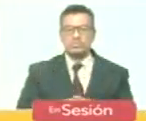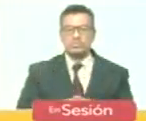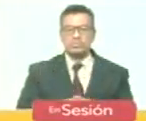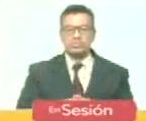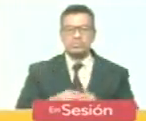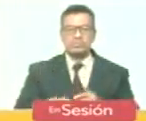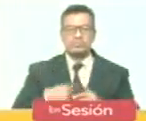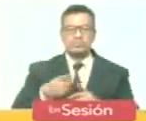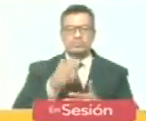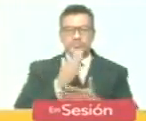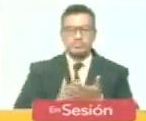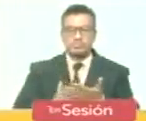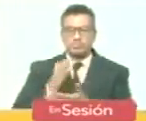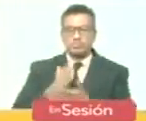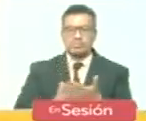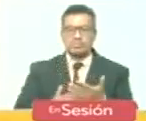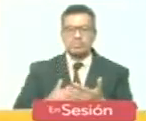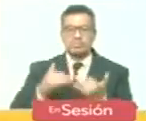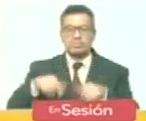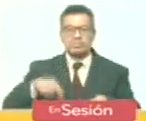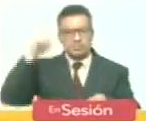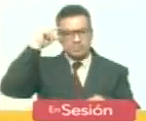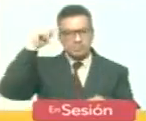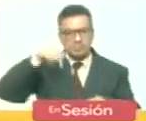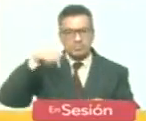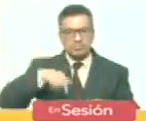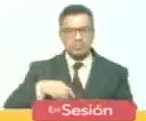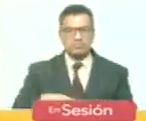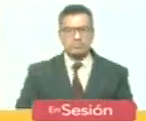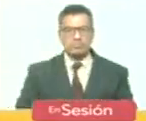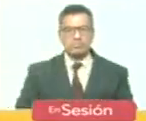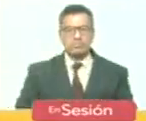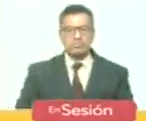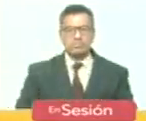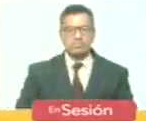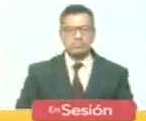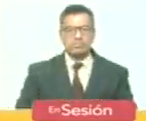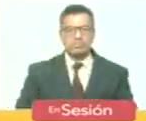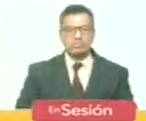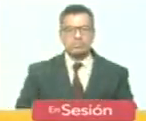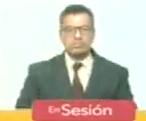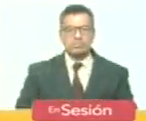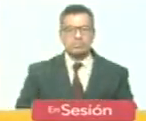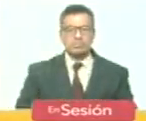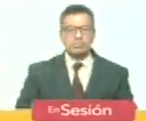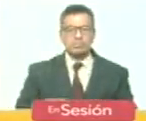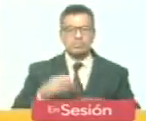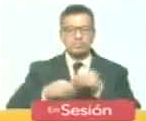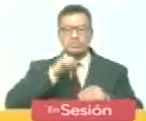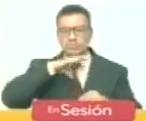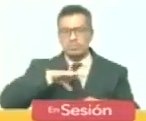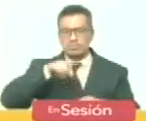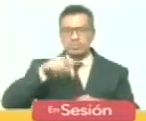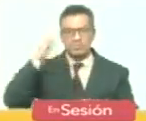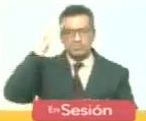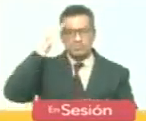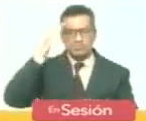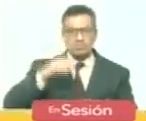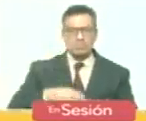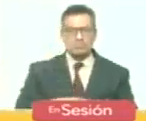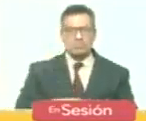y se dividieron hasta hoy. Hasta hoy. Bueno, hay que revisar esta historia. Hay